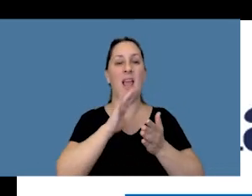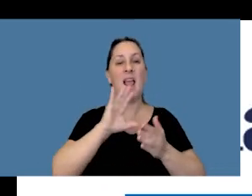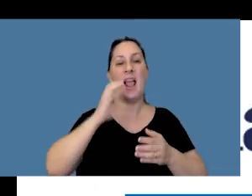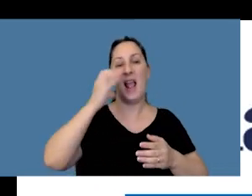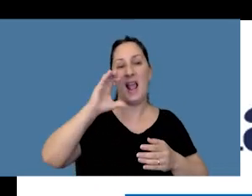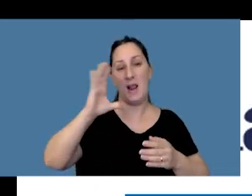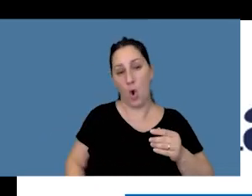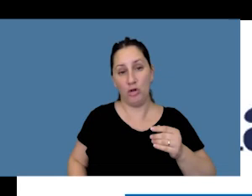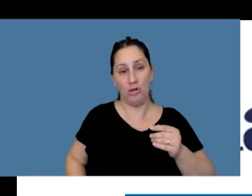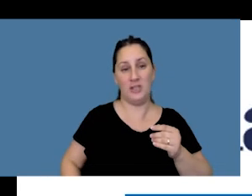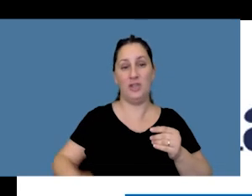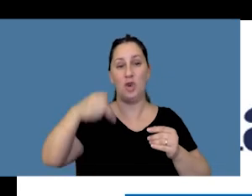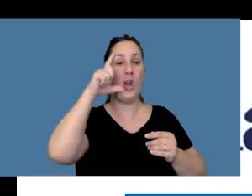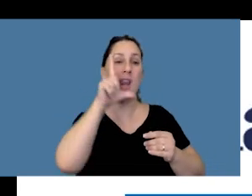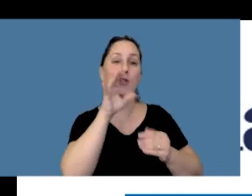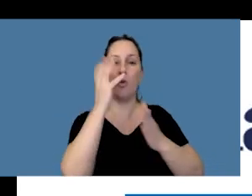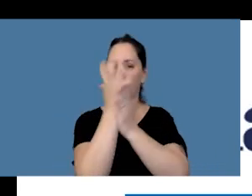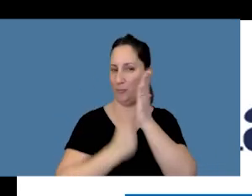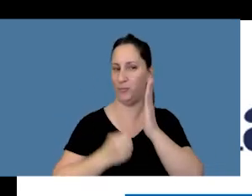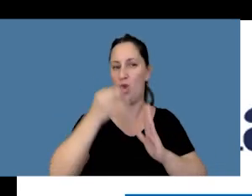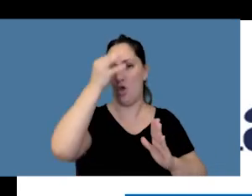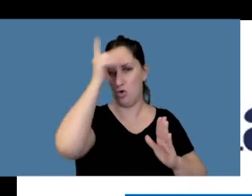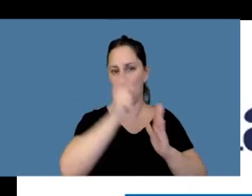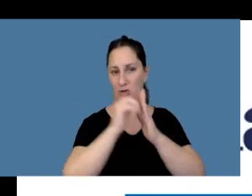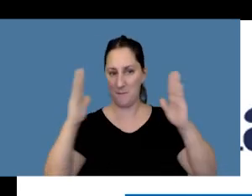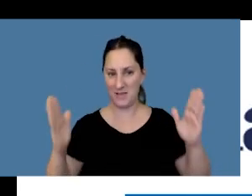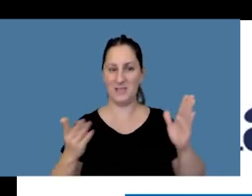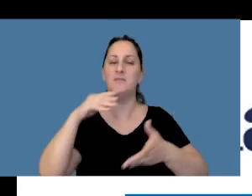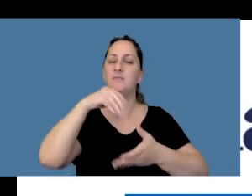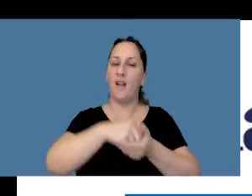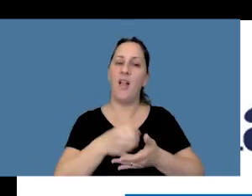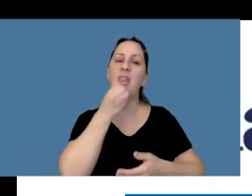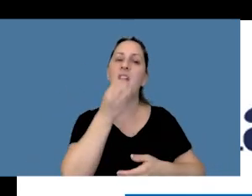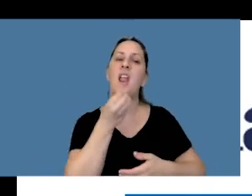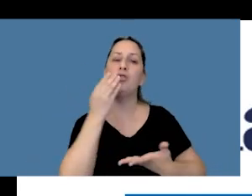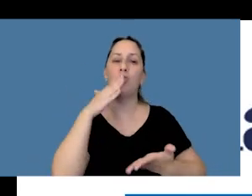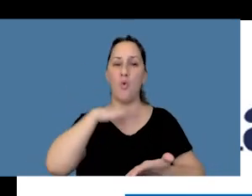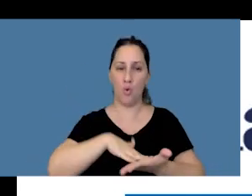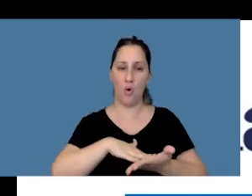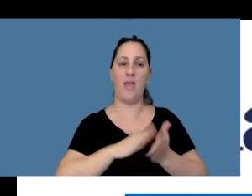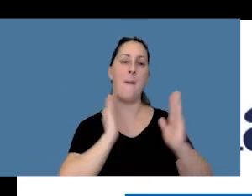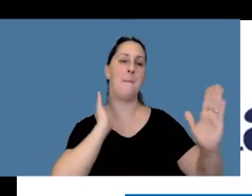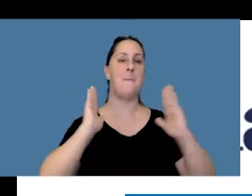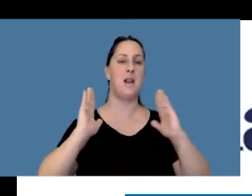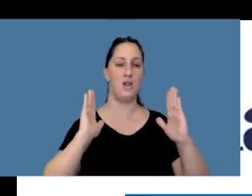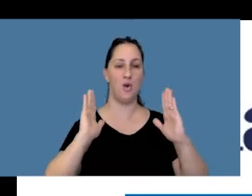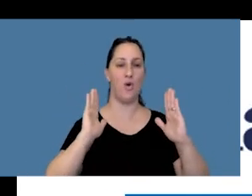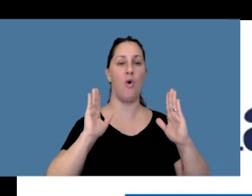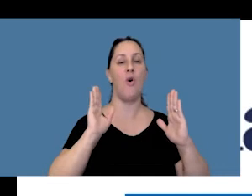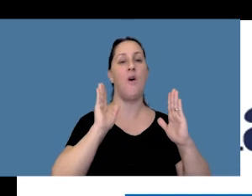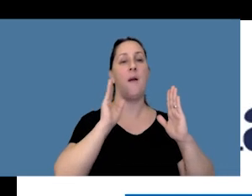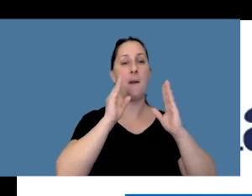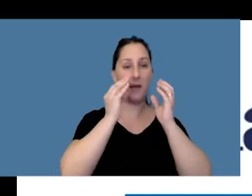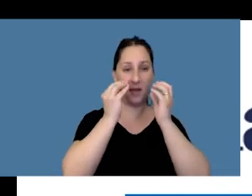también por esos últimos 12 meses dentro de la declaración jurada del periodo que va a tener